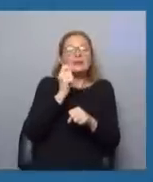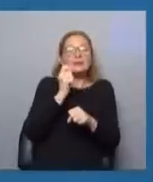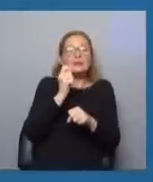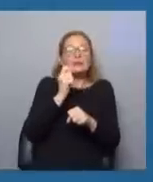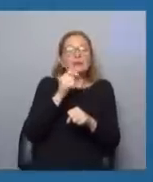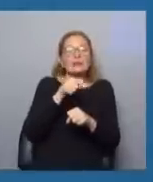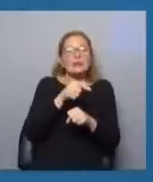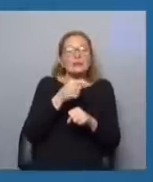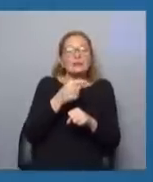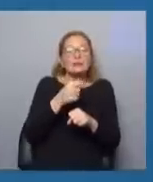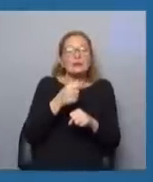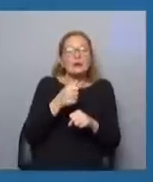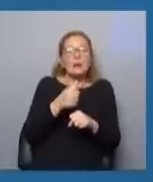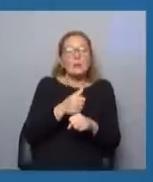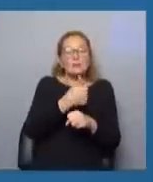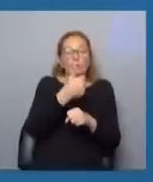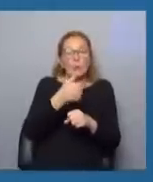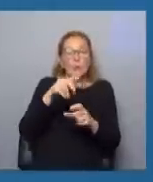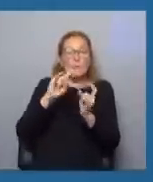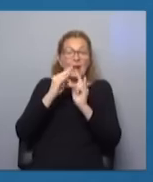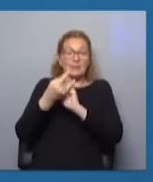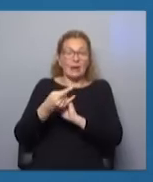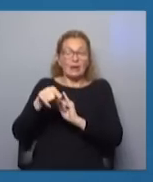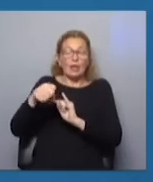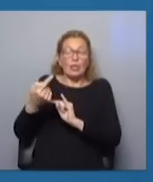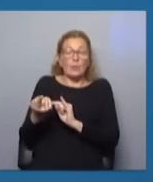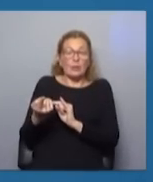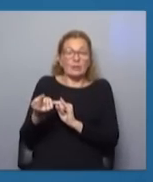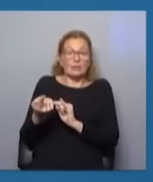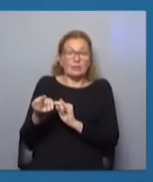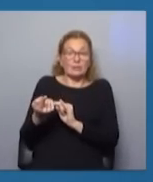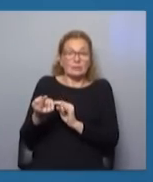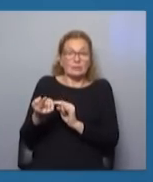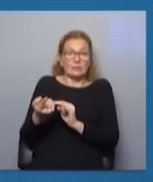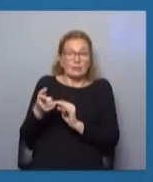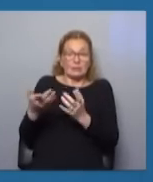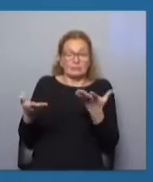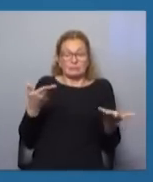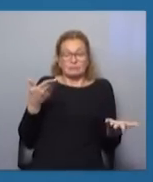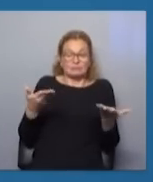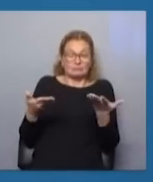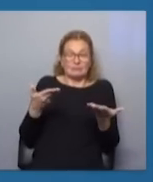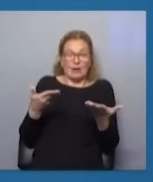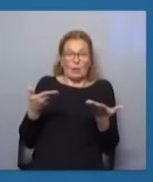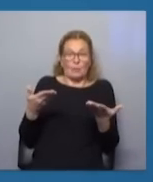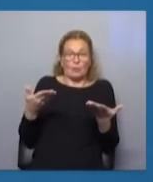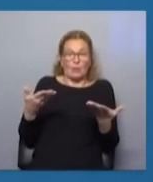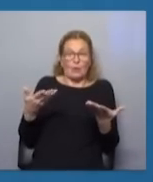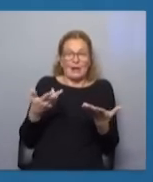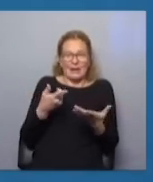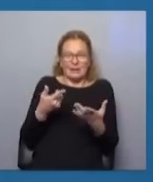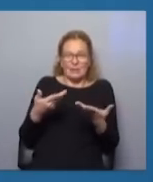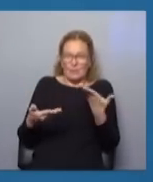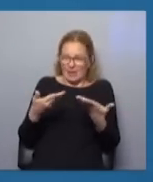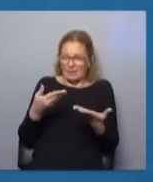conduce en las parlamentarias y después de existir en esa cuestión tan binaria que hay si